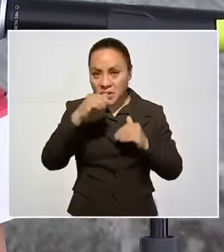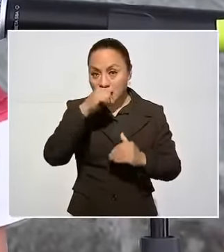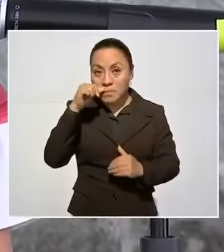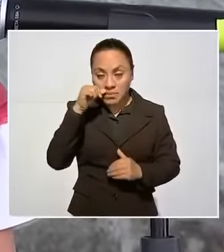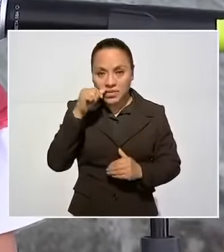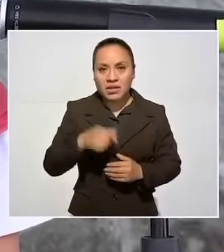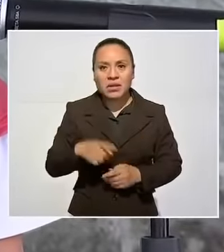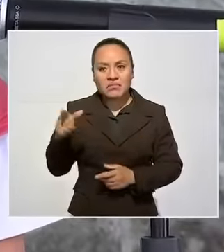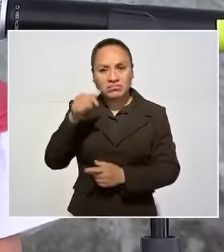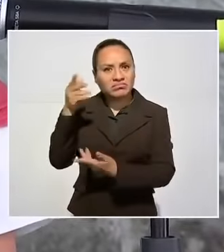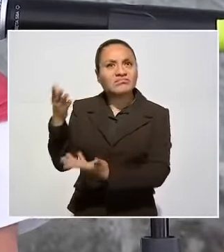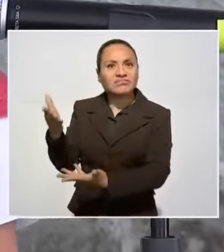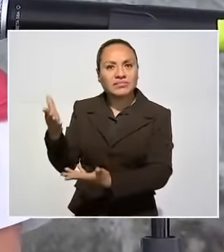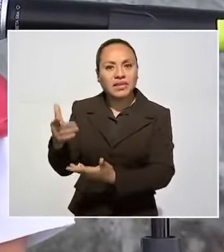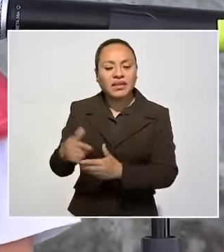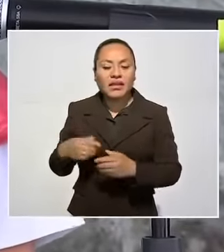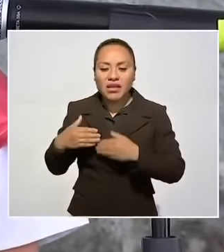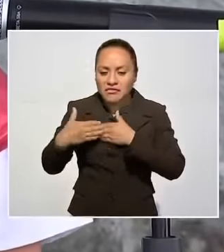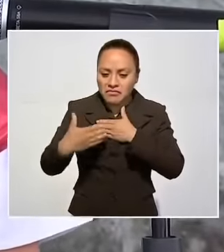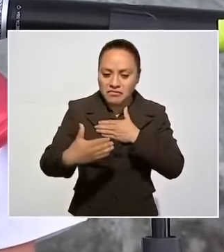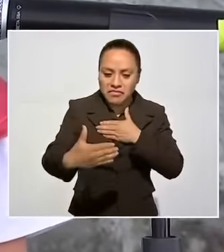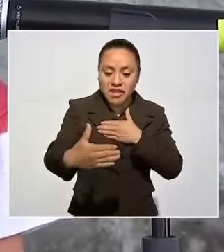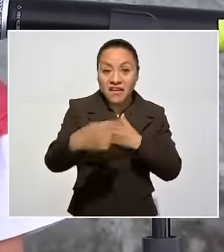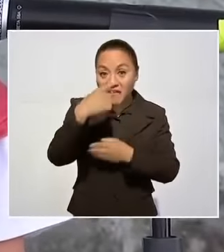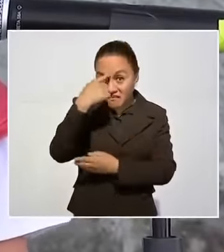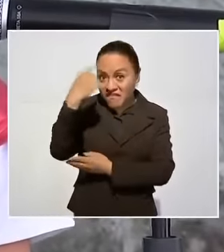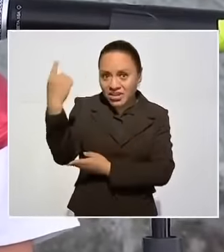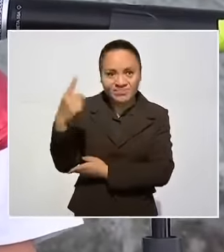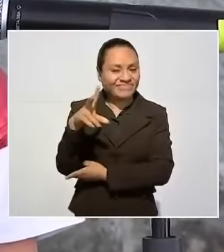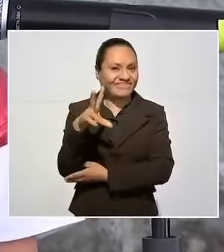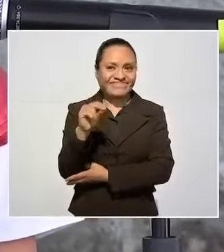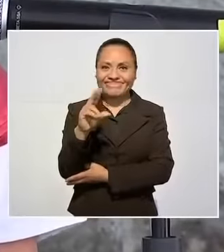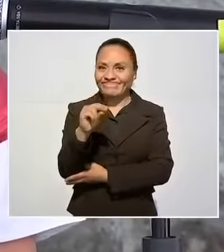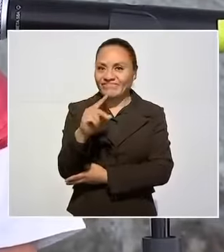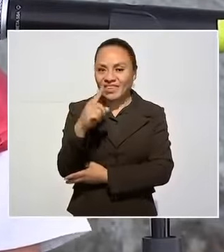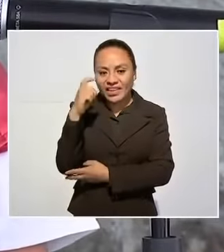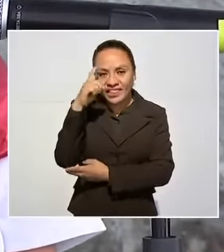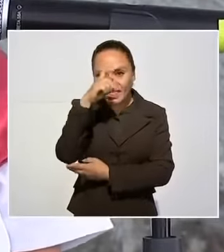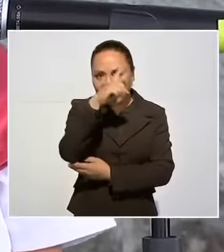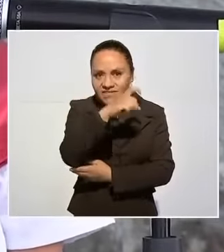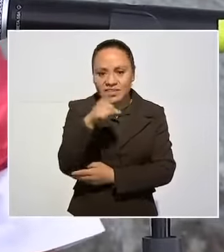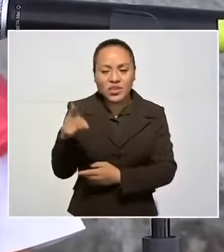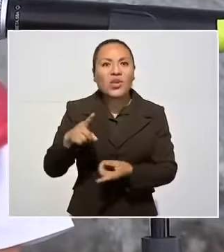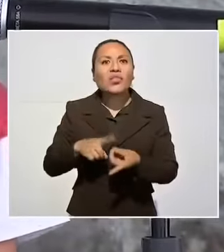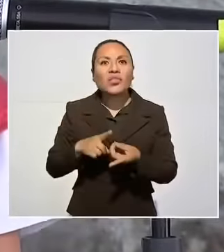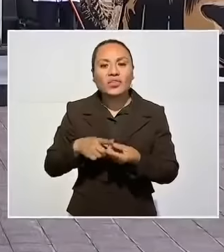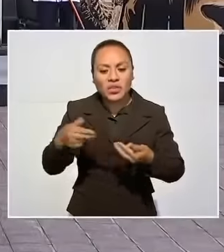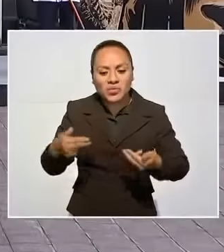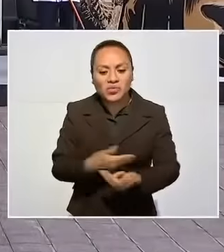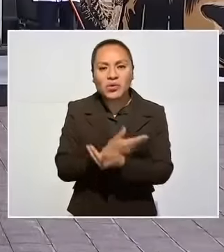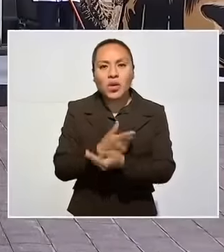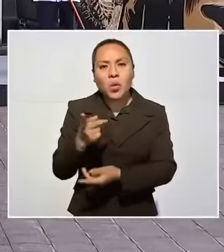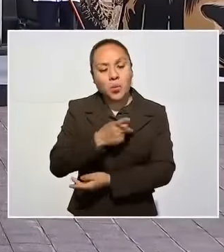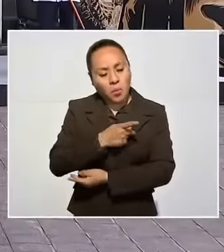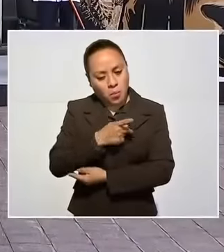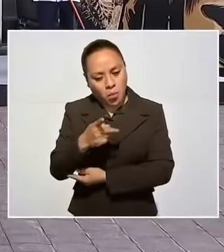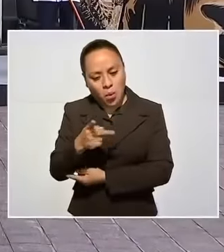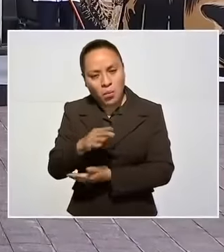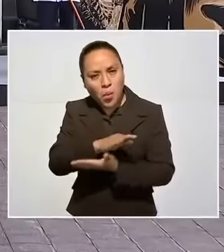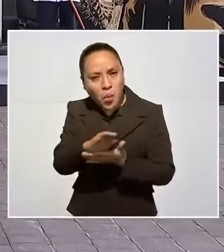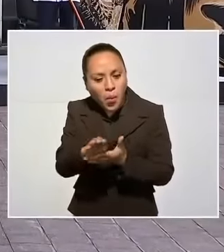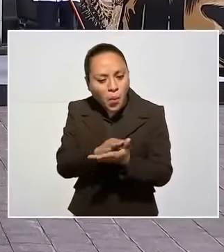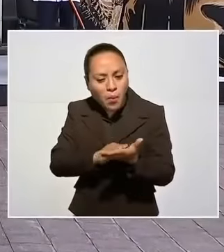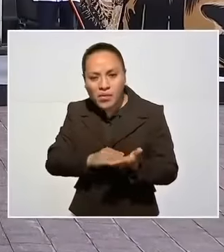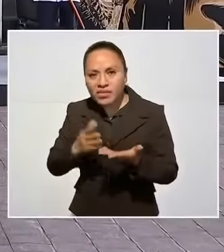Juárez, el trayecto no fue fácil porque era de origen humilde. Oriundo de